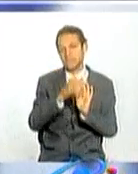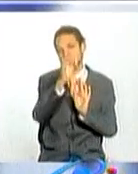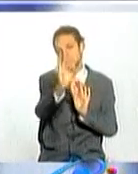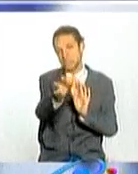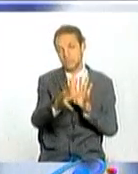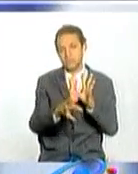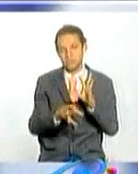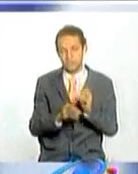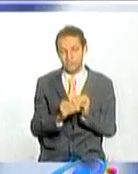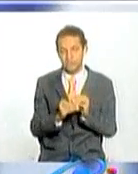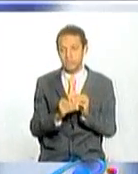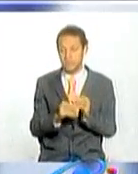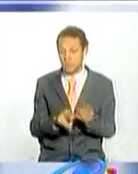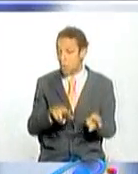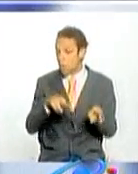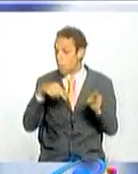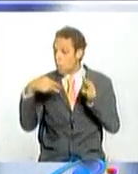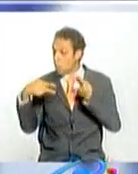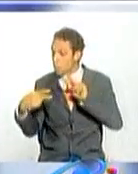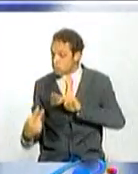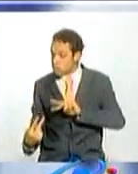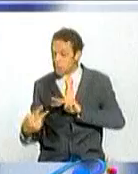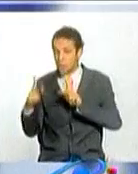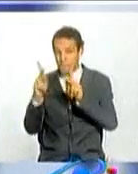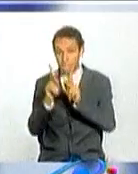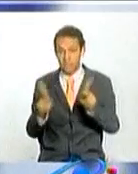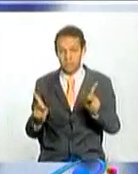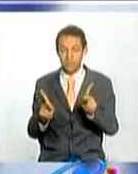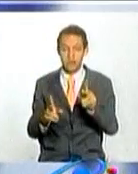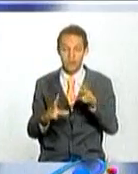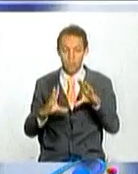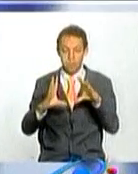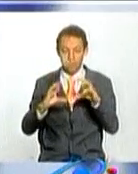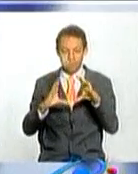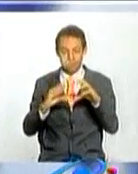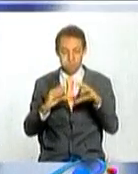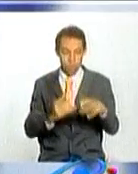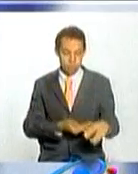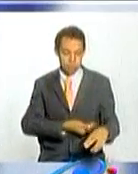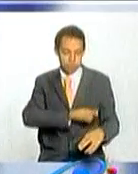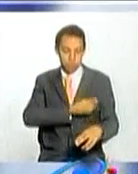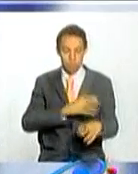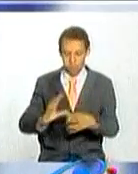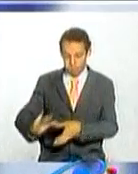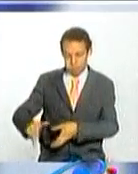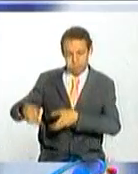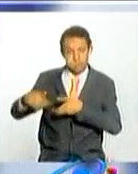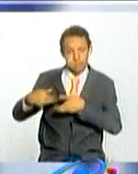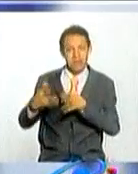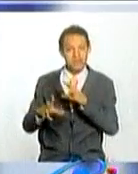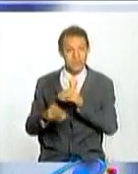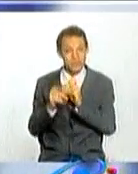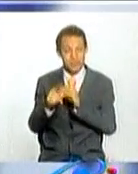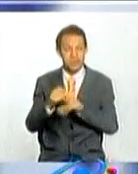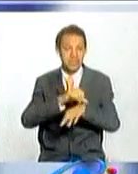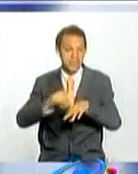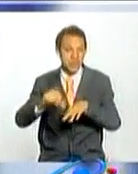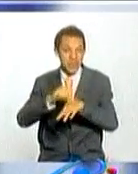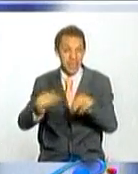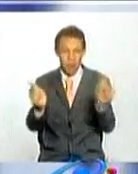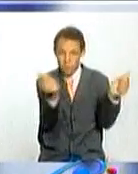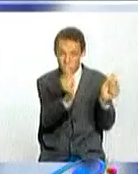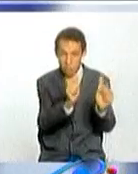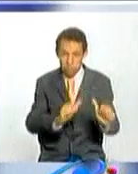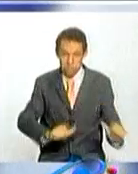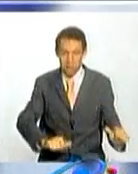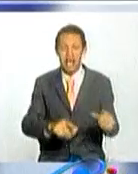personas que tengan prótesis. No, es más, es el diagnóstico por elección del método para ver